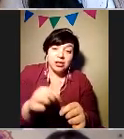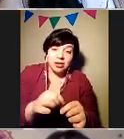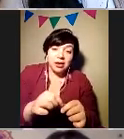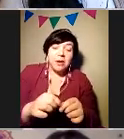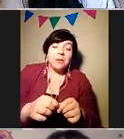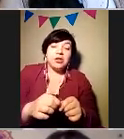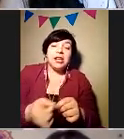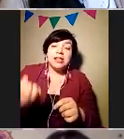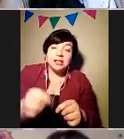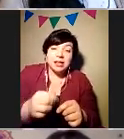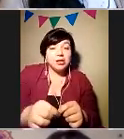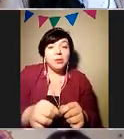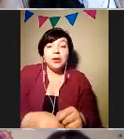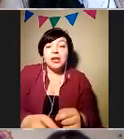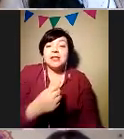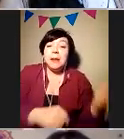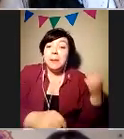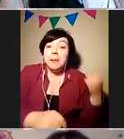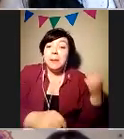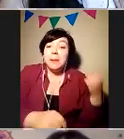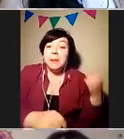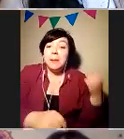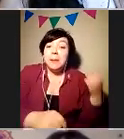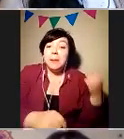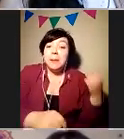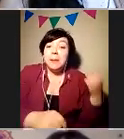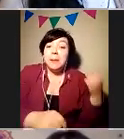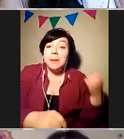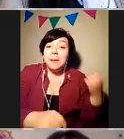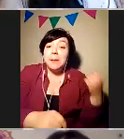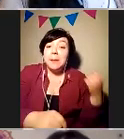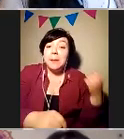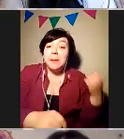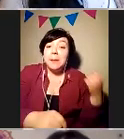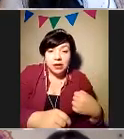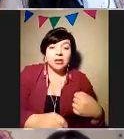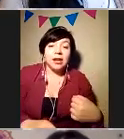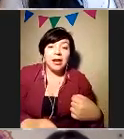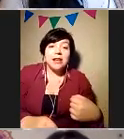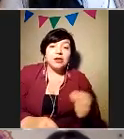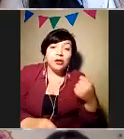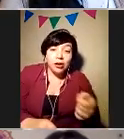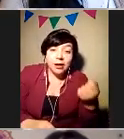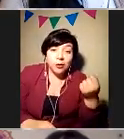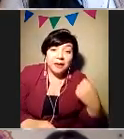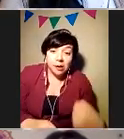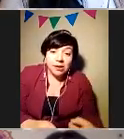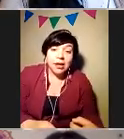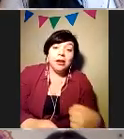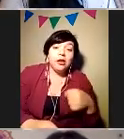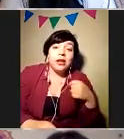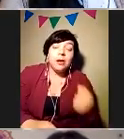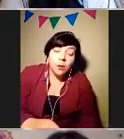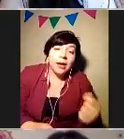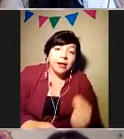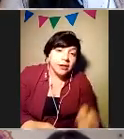relación, pero tienen estrecha relación por lo que decíamos mencionamos antes al comienzo, órganos gubernamentales, los